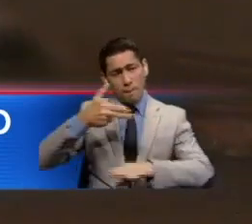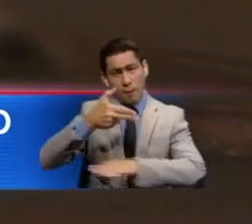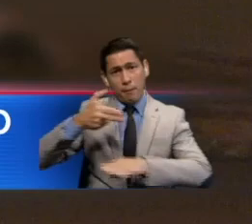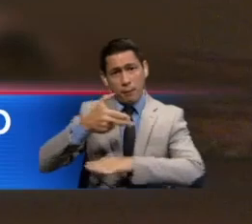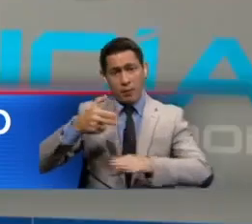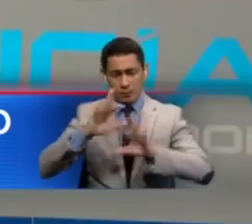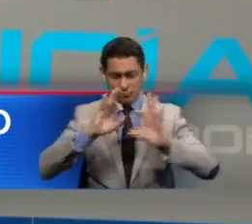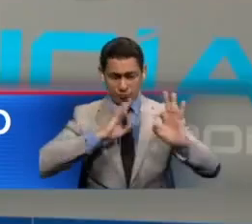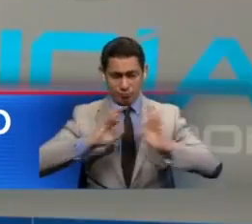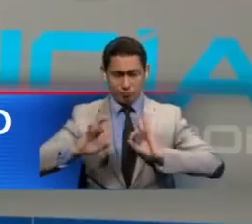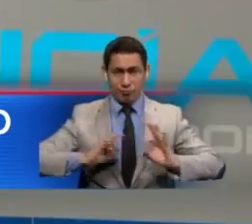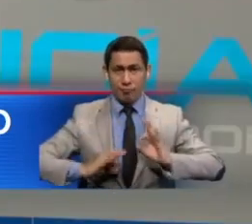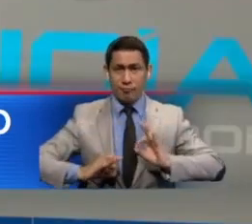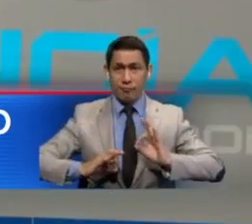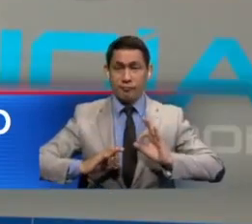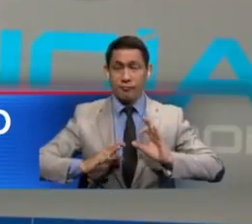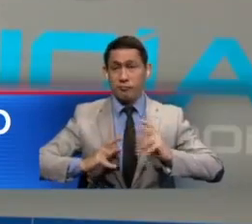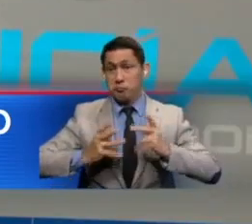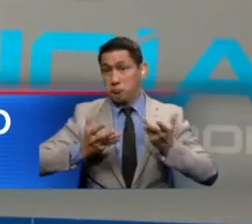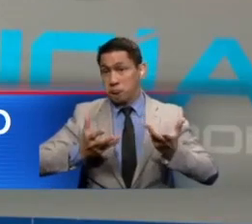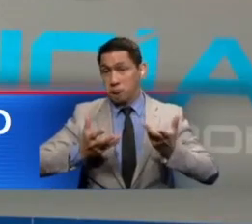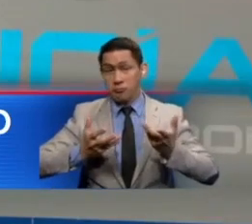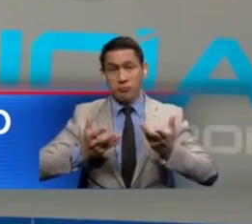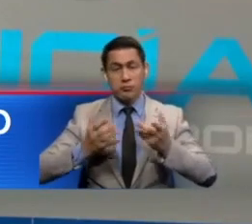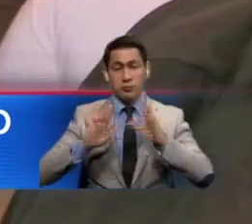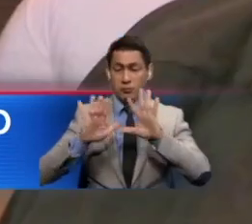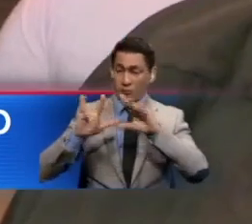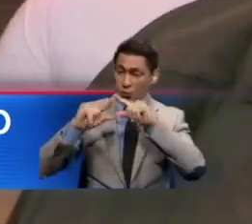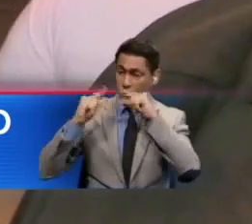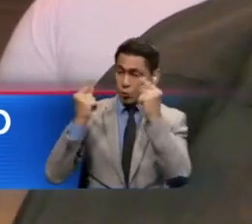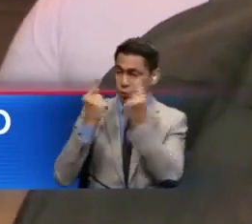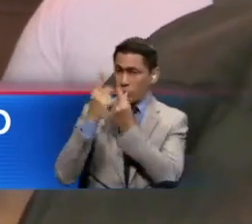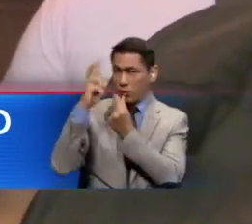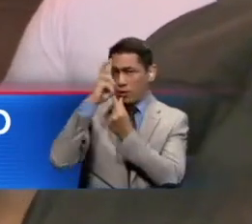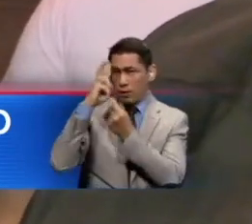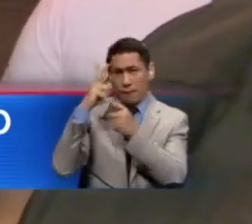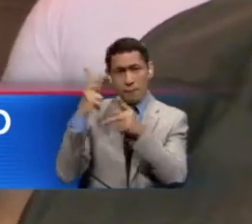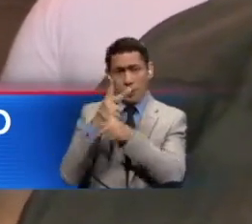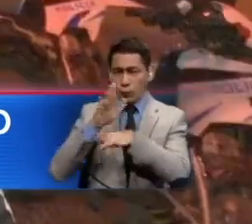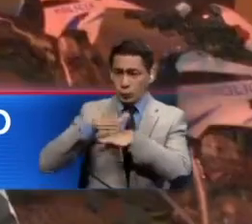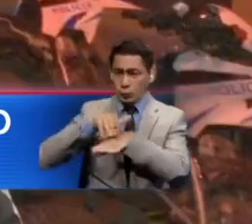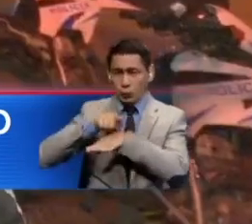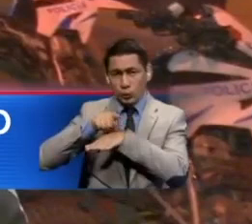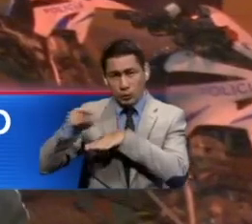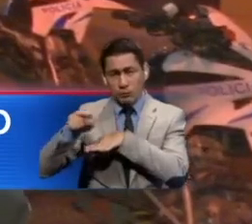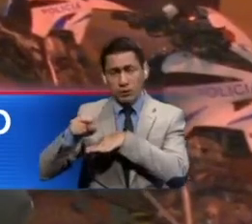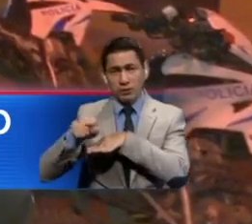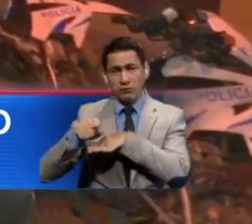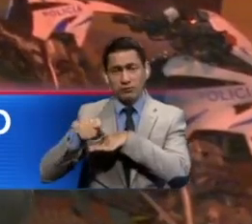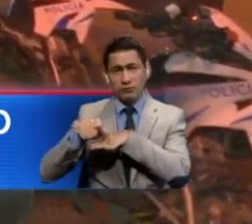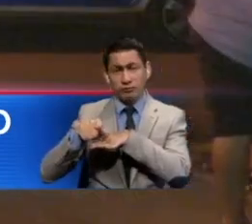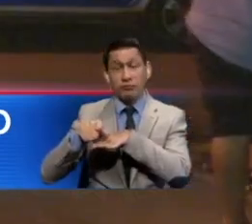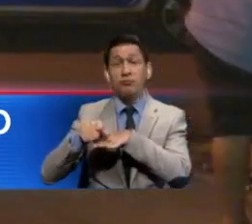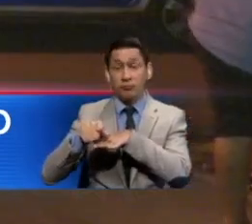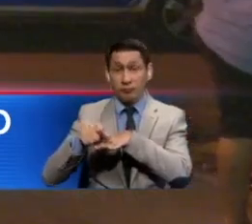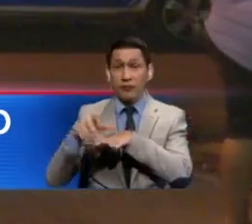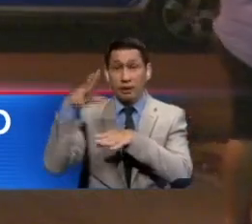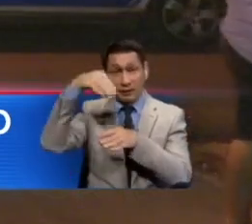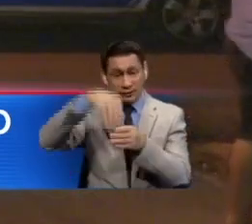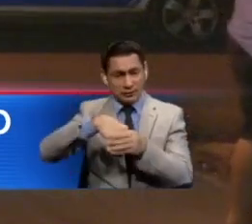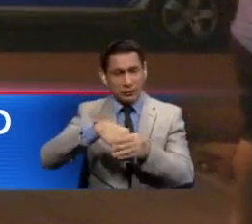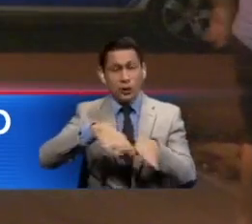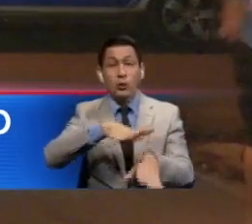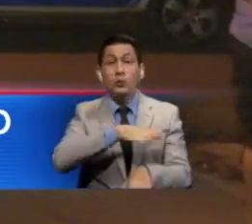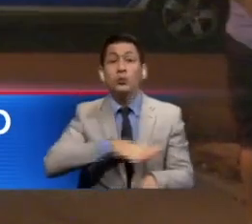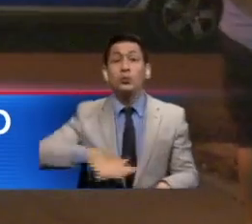se trataría de una retaliación de parte de integrantes de una peligrosa organización criminal que opera en esta